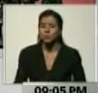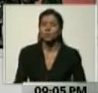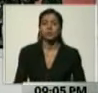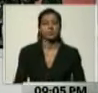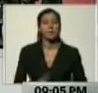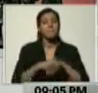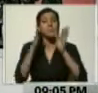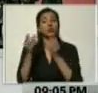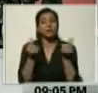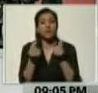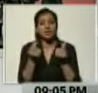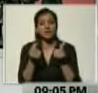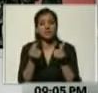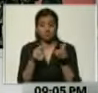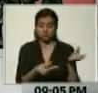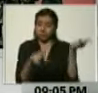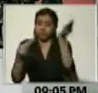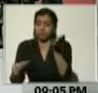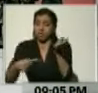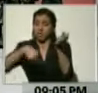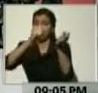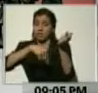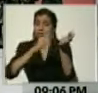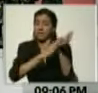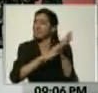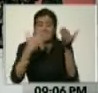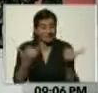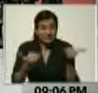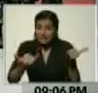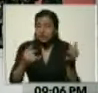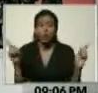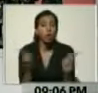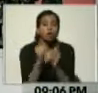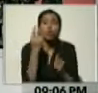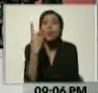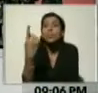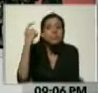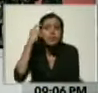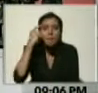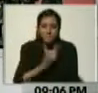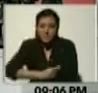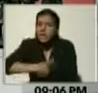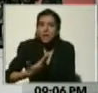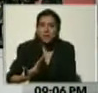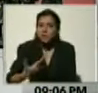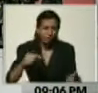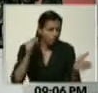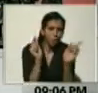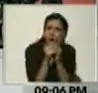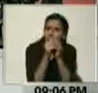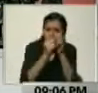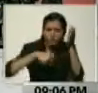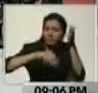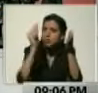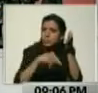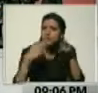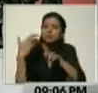Ministro de Finanzas, y le llevó para que firmara los créditos indexados de una vez, en menos de 24 horas. O en 47 horas que